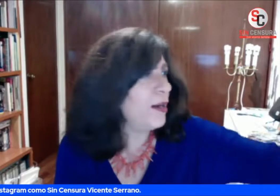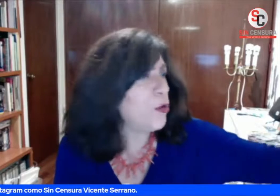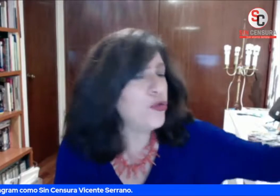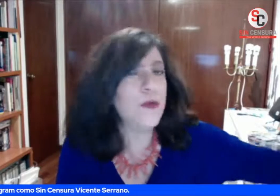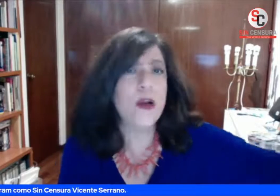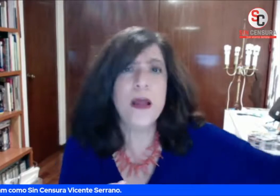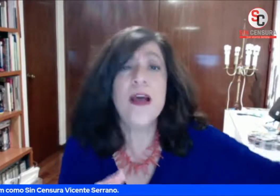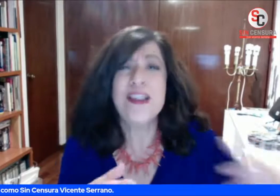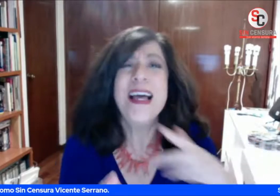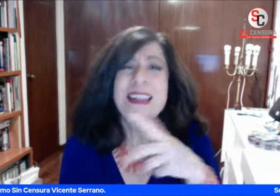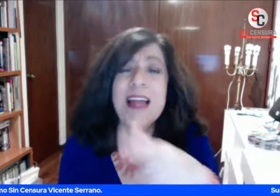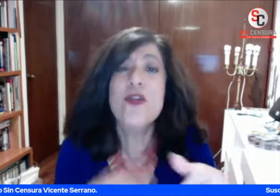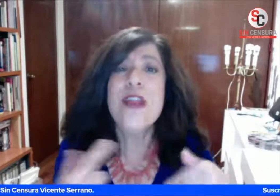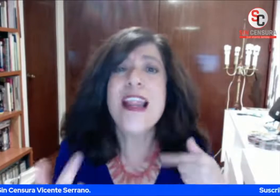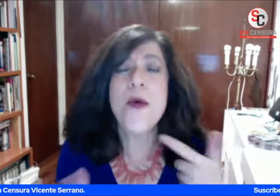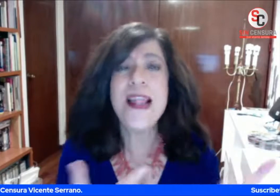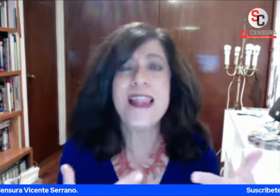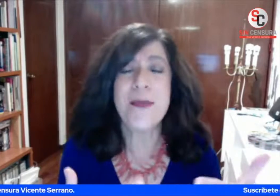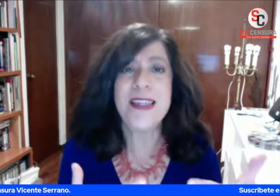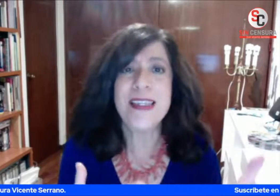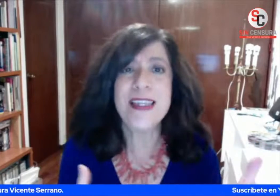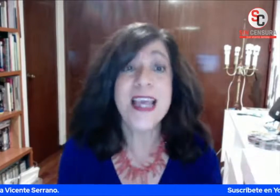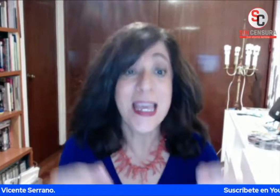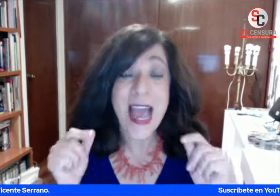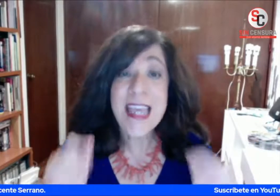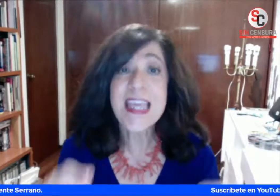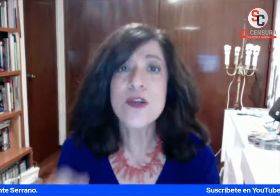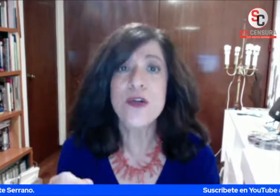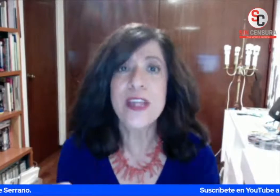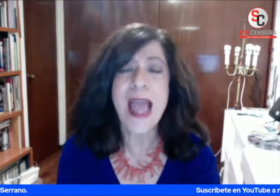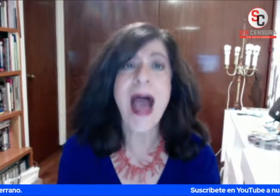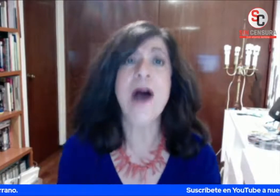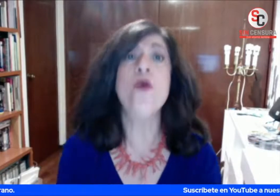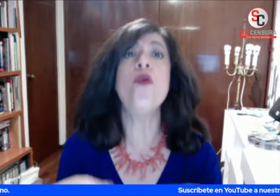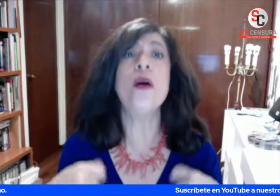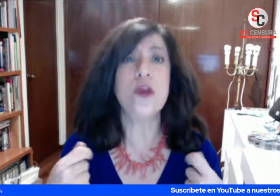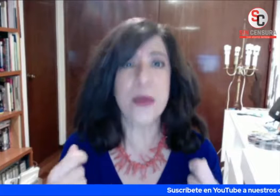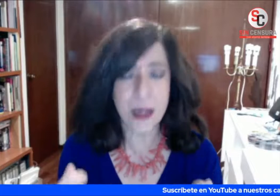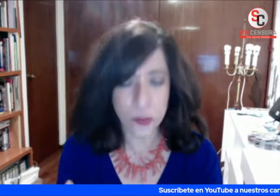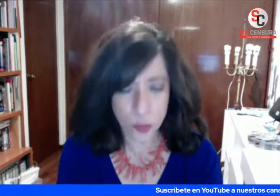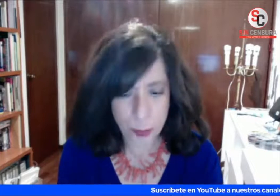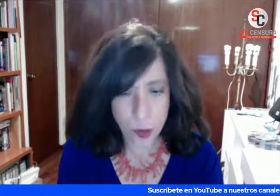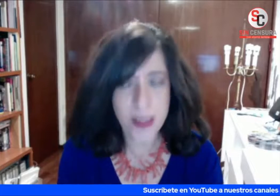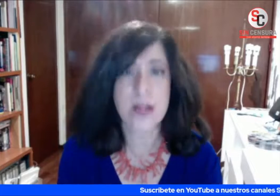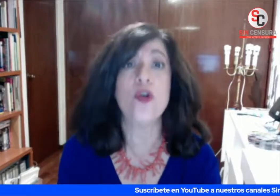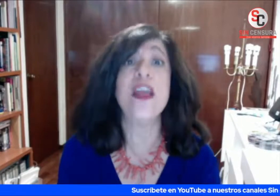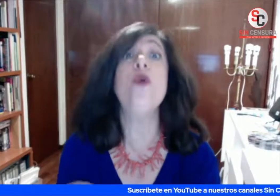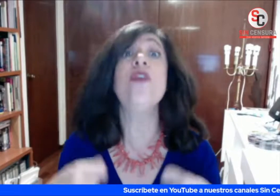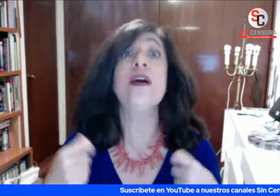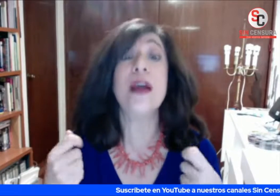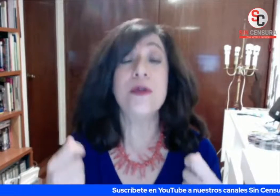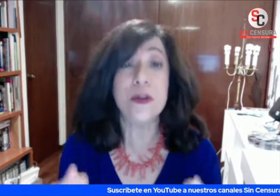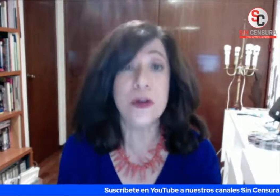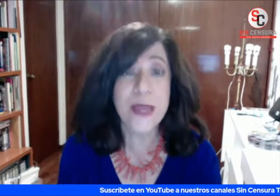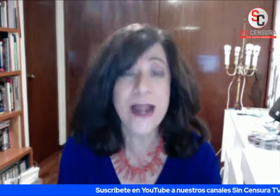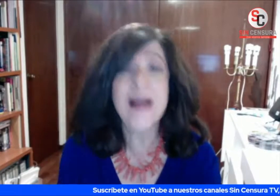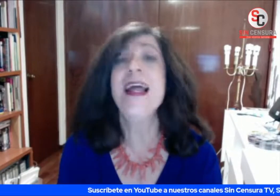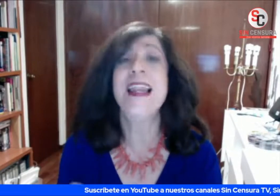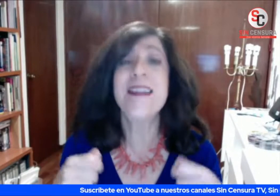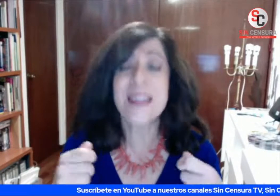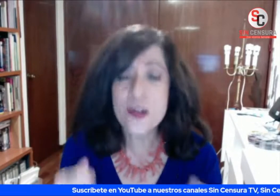porque el recurso me lo pensé dándole la vuelta me entiendes y ahí es donde aún cuando venga un nuevo gobierno y aún aunque